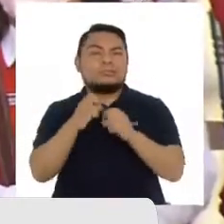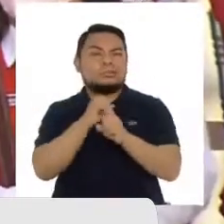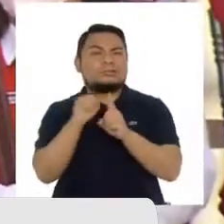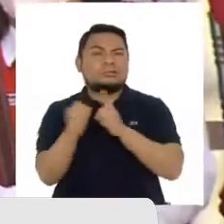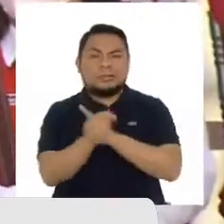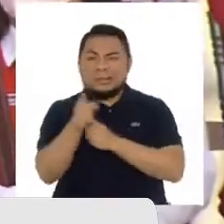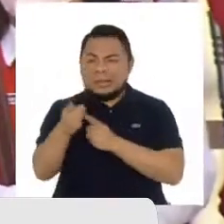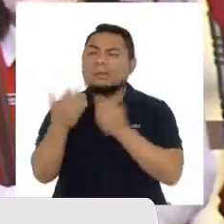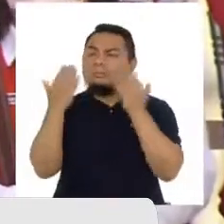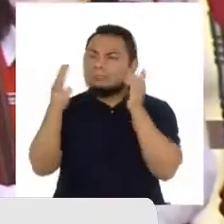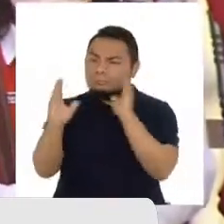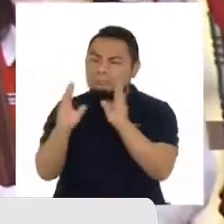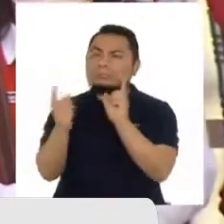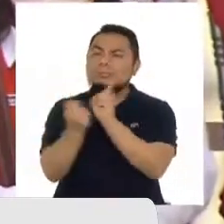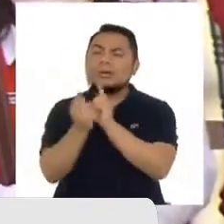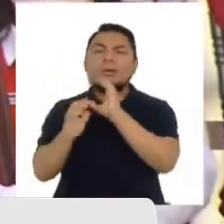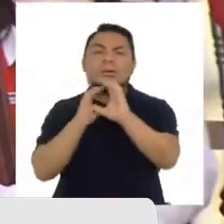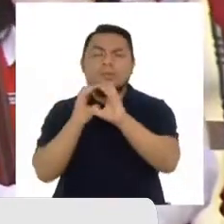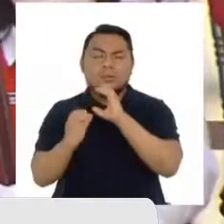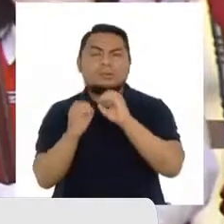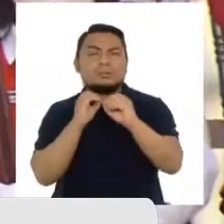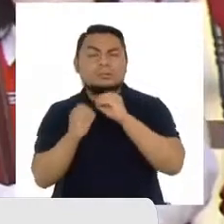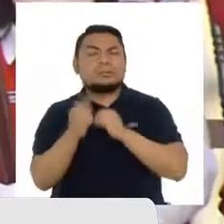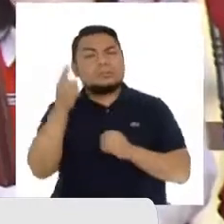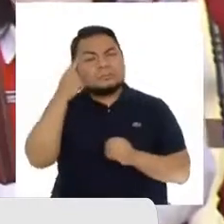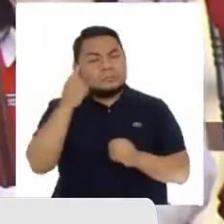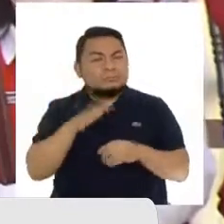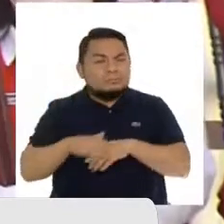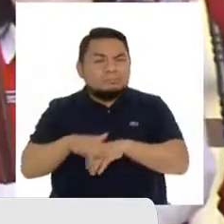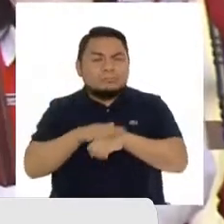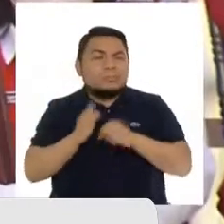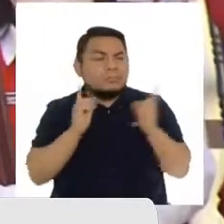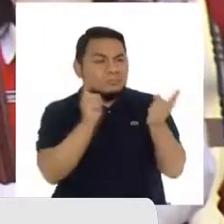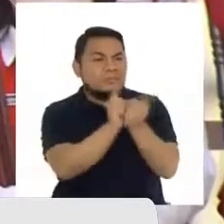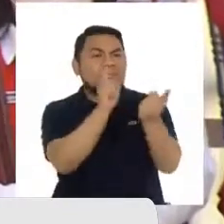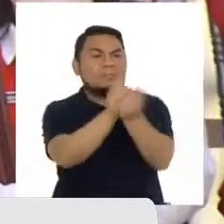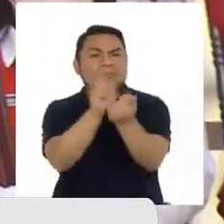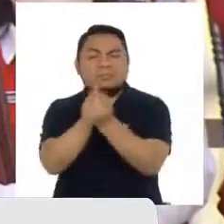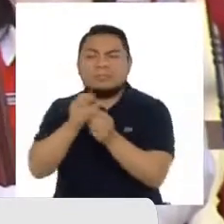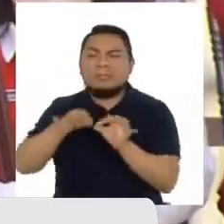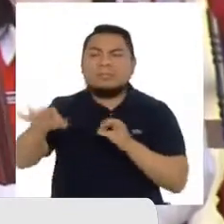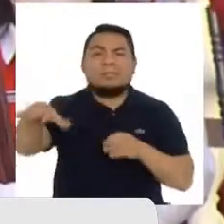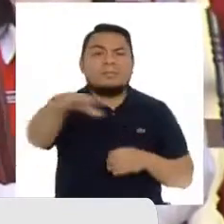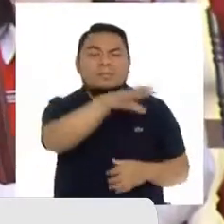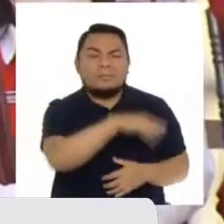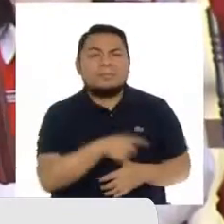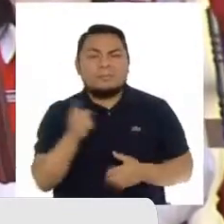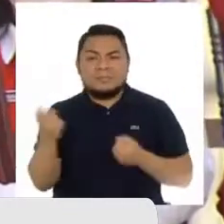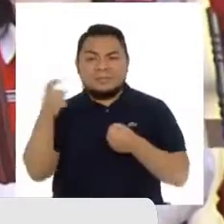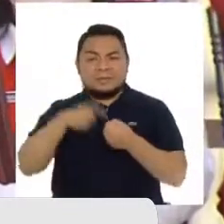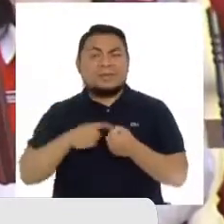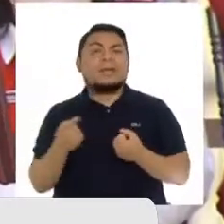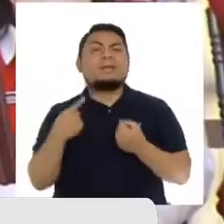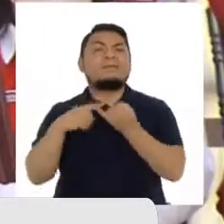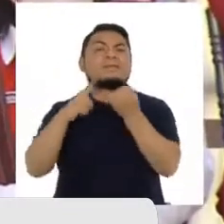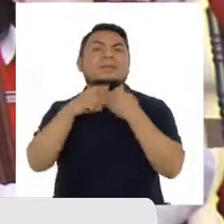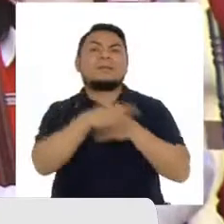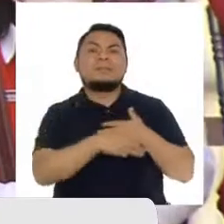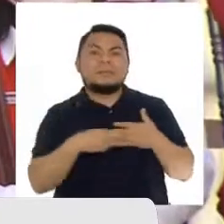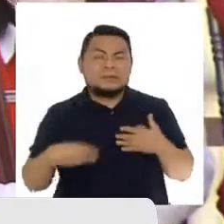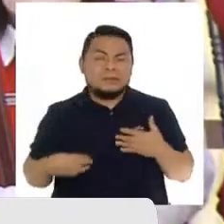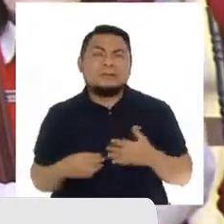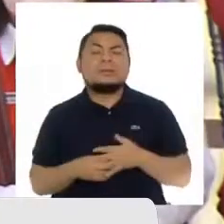con una estrategia multisectorial que incluye la participación de diversos ministerios